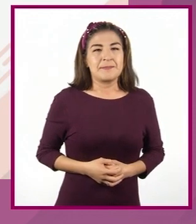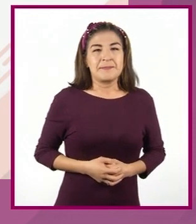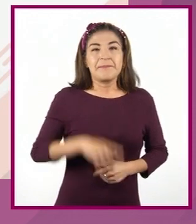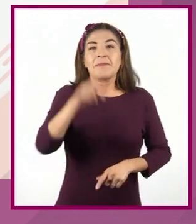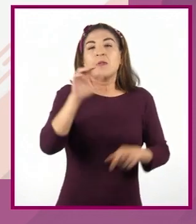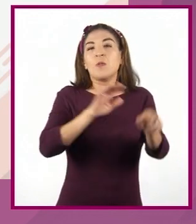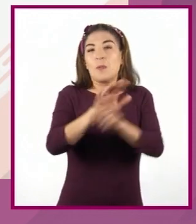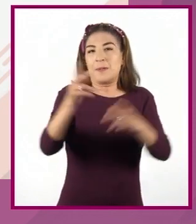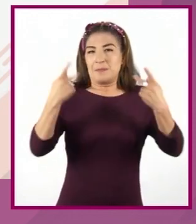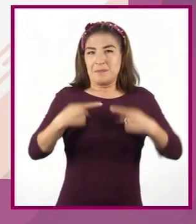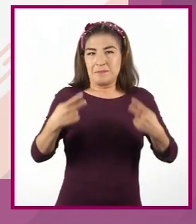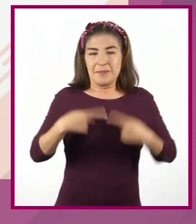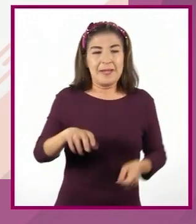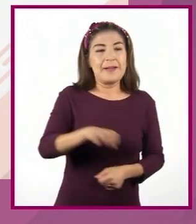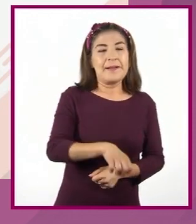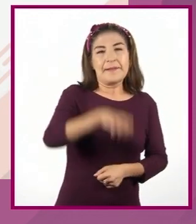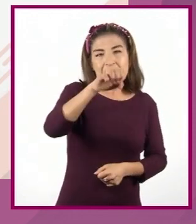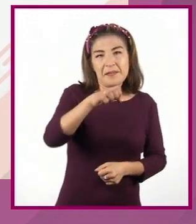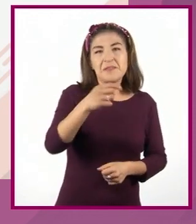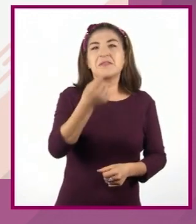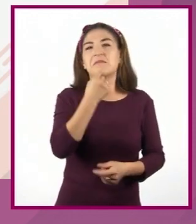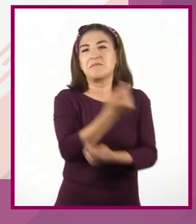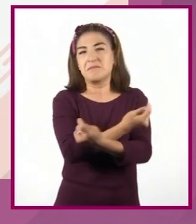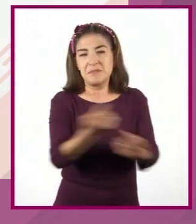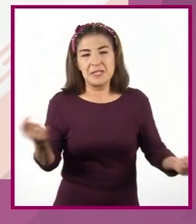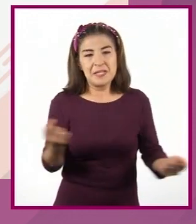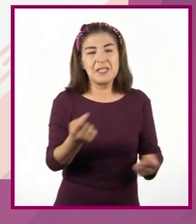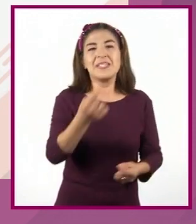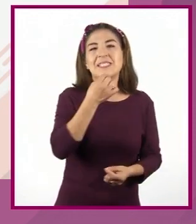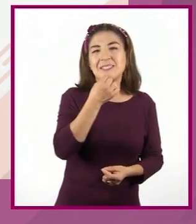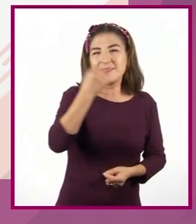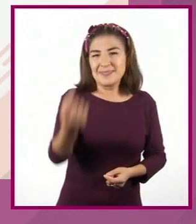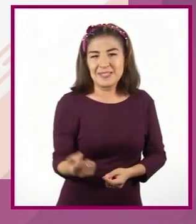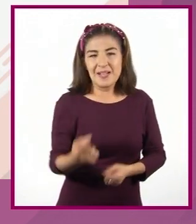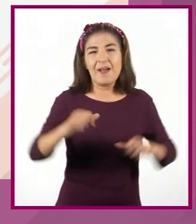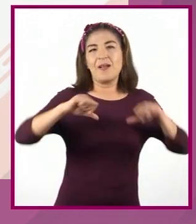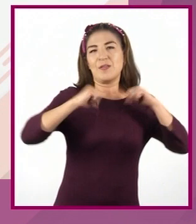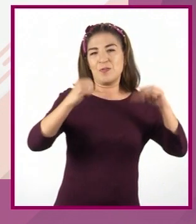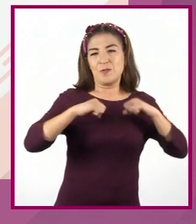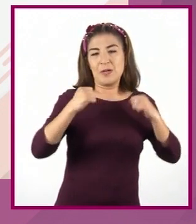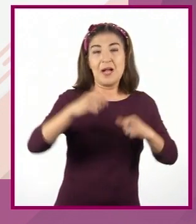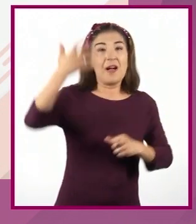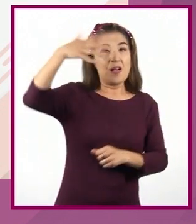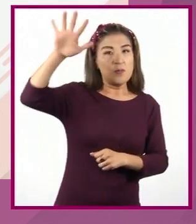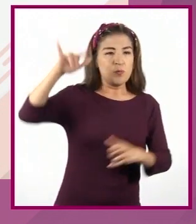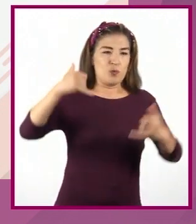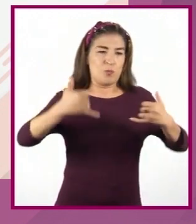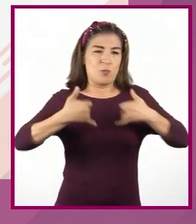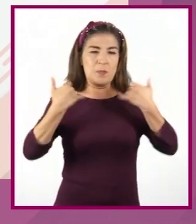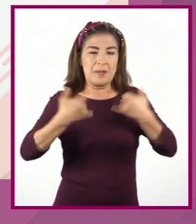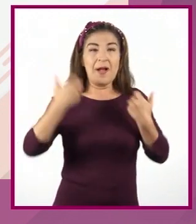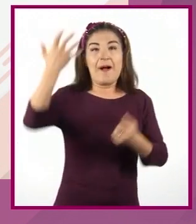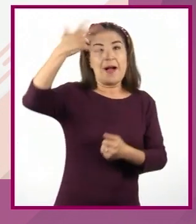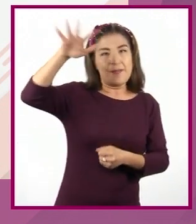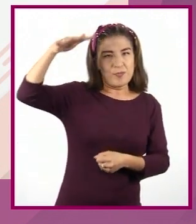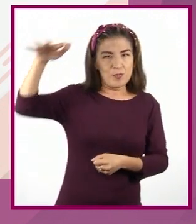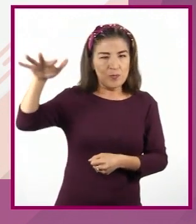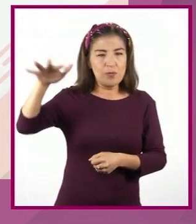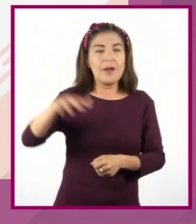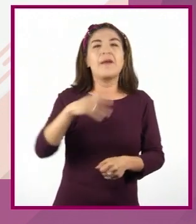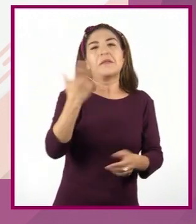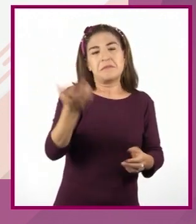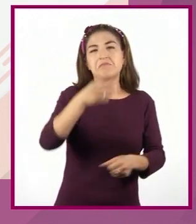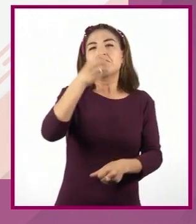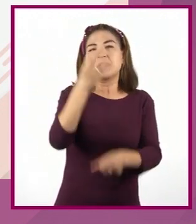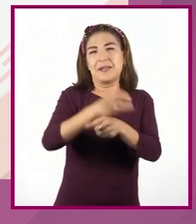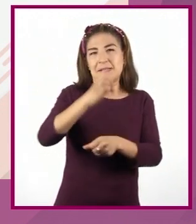público: edades, infantil, niñez, adolescentes, adultos jóvenes, adultos, adultos